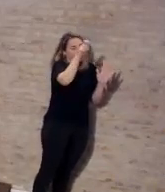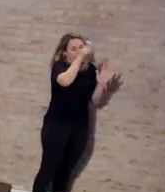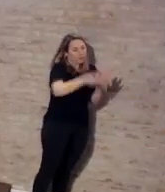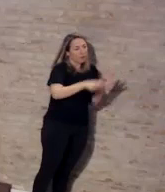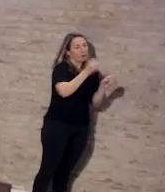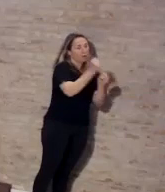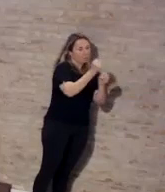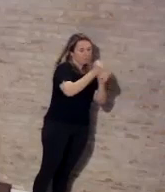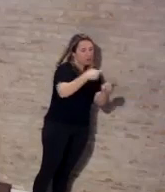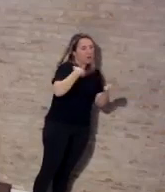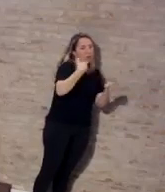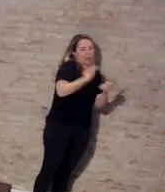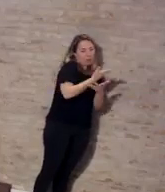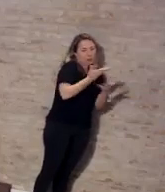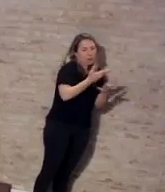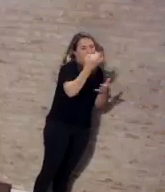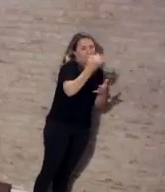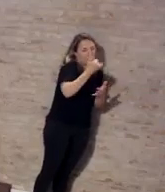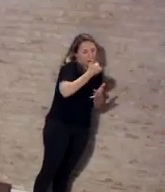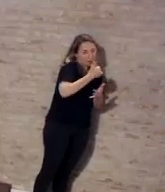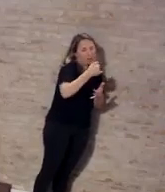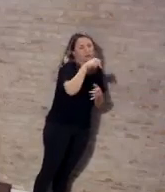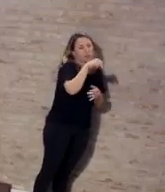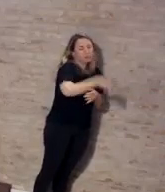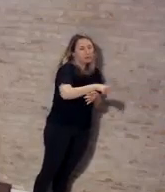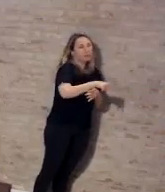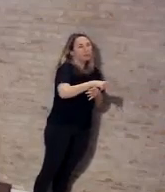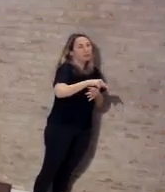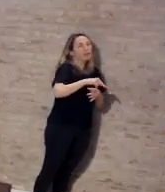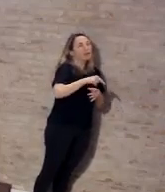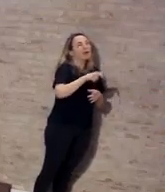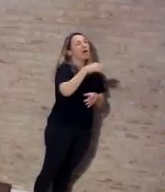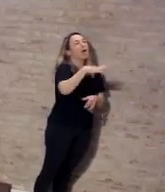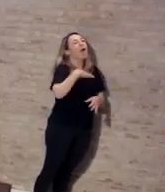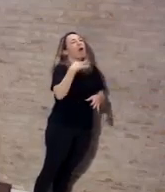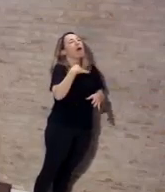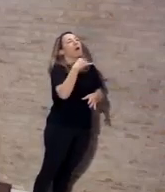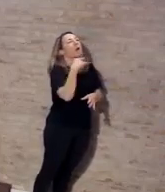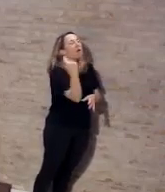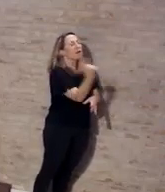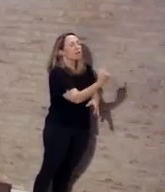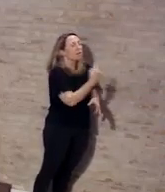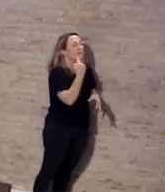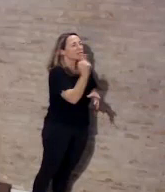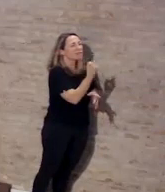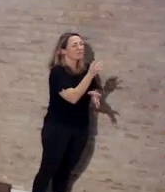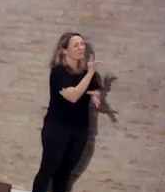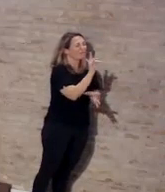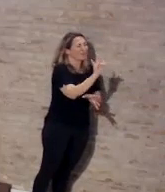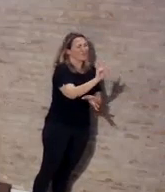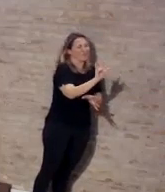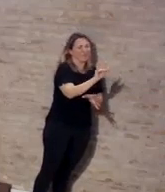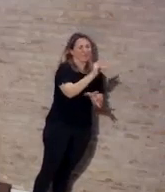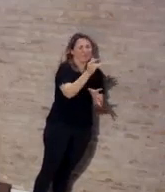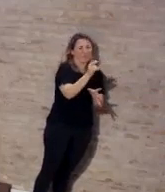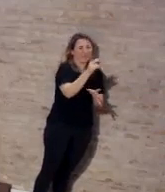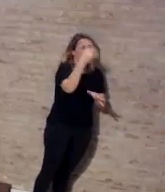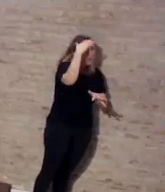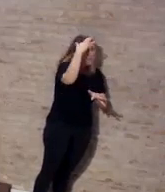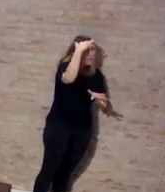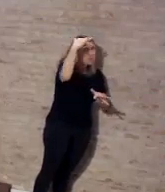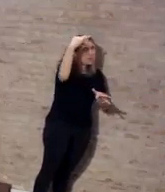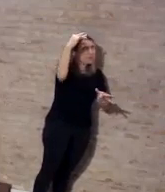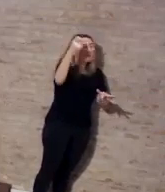quienes tenemos un trabajo y tenemos una obra social tener llevar adelante una vida Autónoma no es muy no es muy difícil me